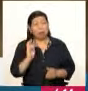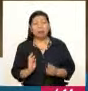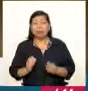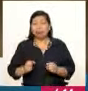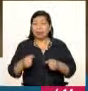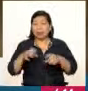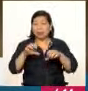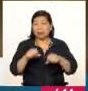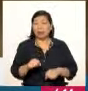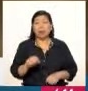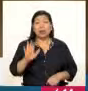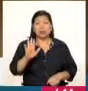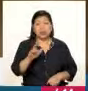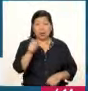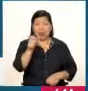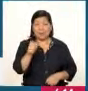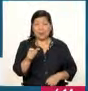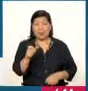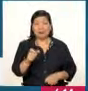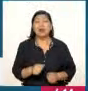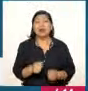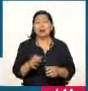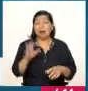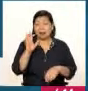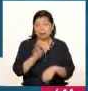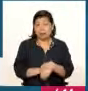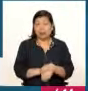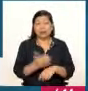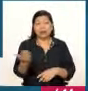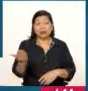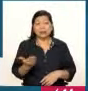que detuvieron a 5 personas.